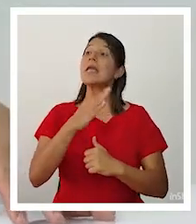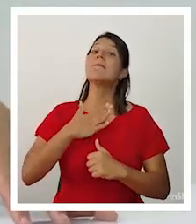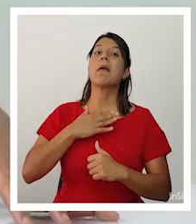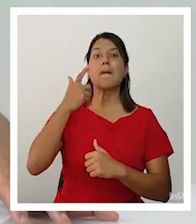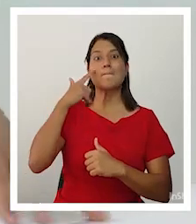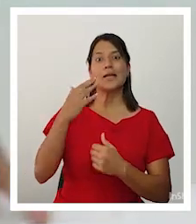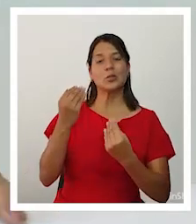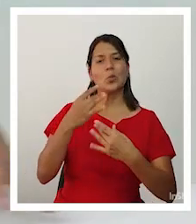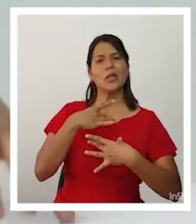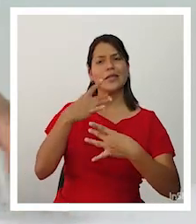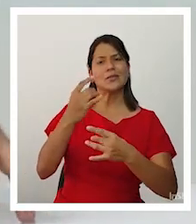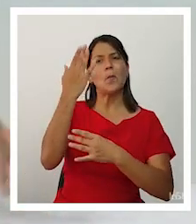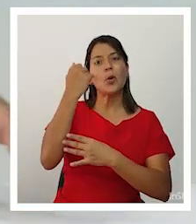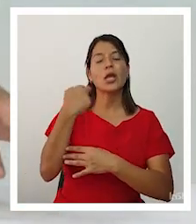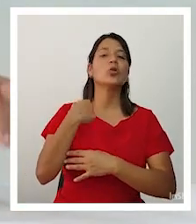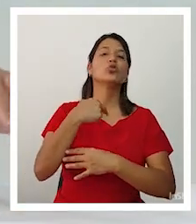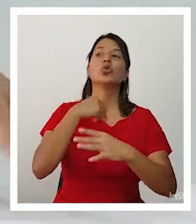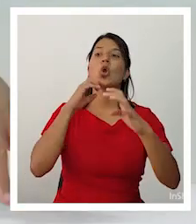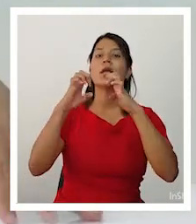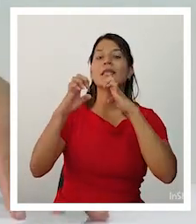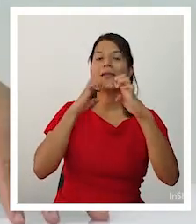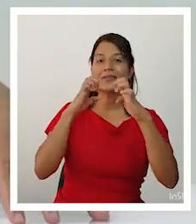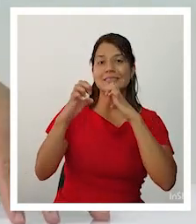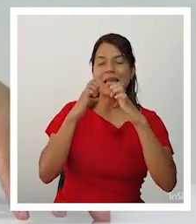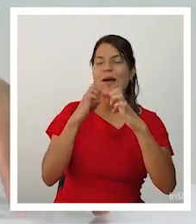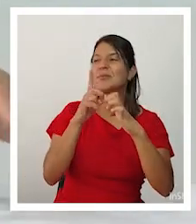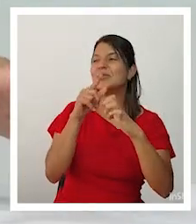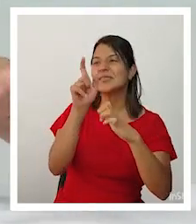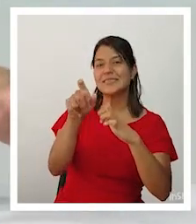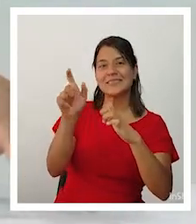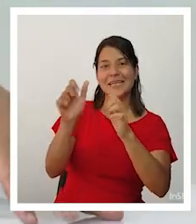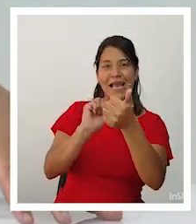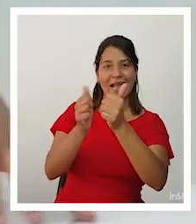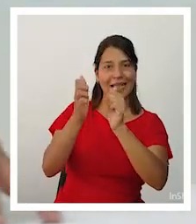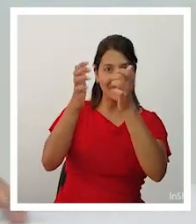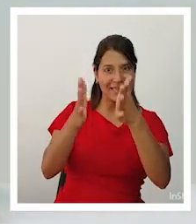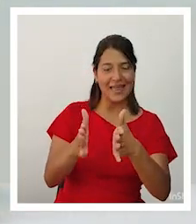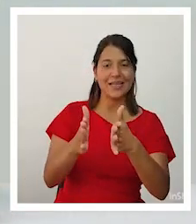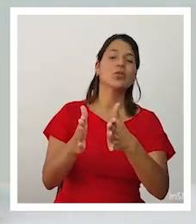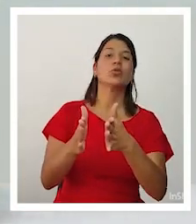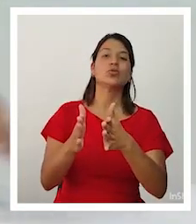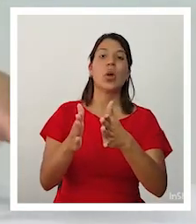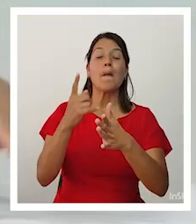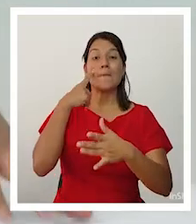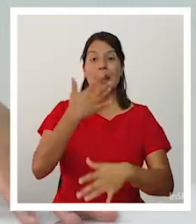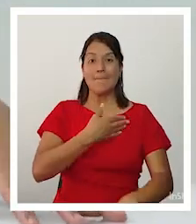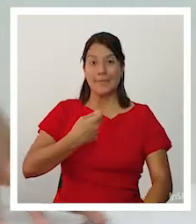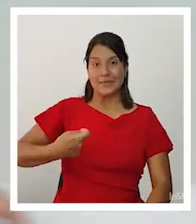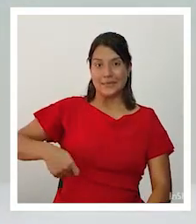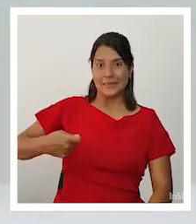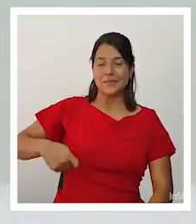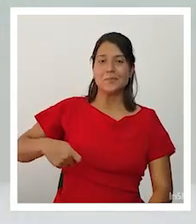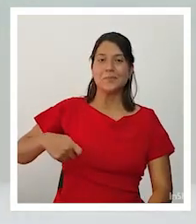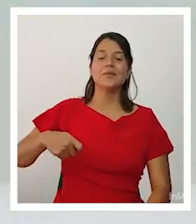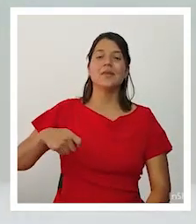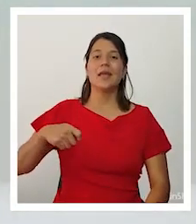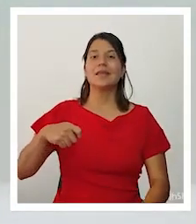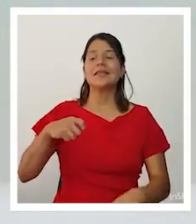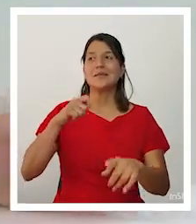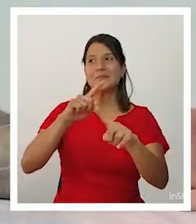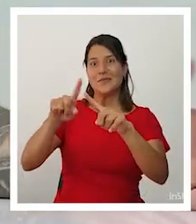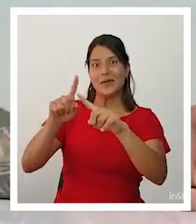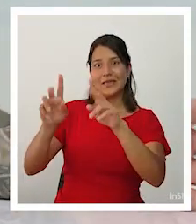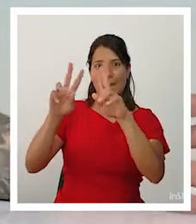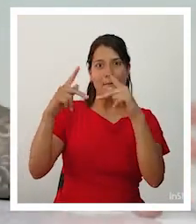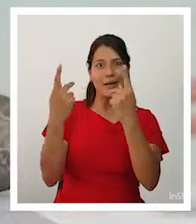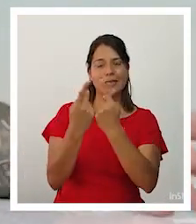interesante porque entrevistamos a los candidatos a presidencia, ¿verdad? De lo que fueron de varios partidos.